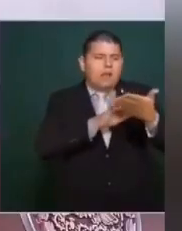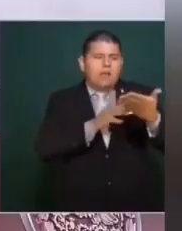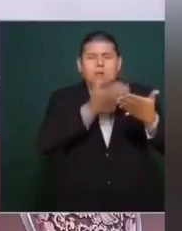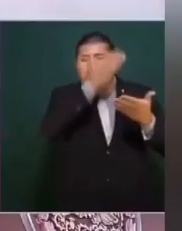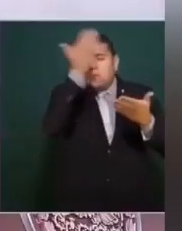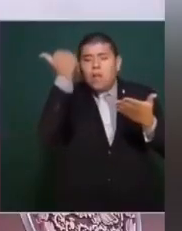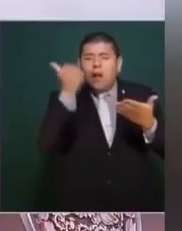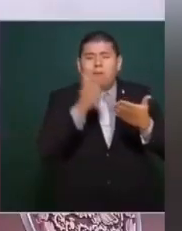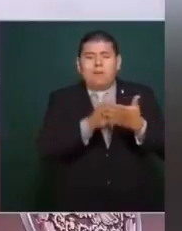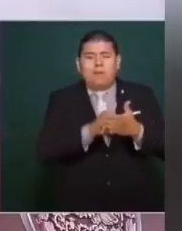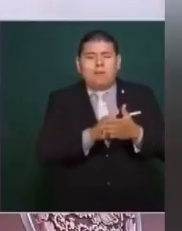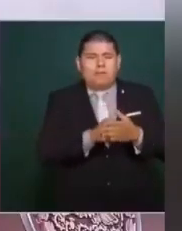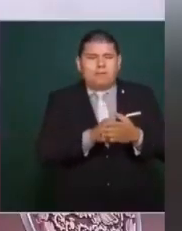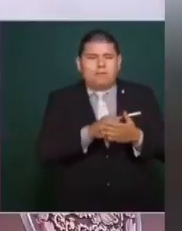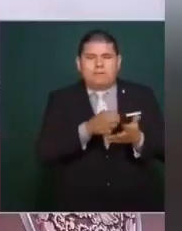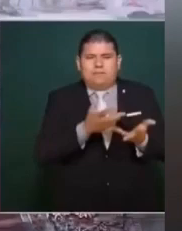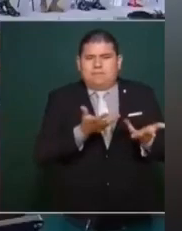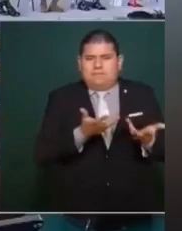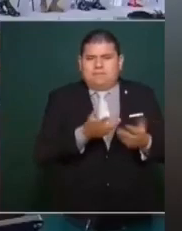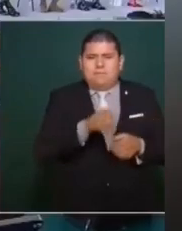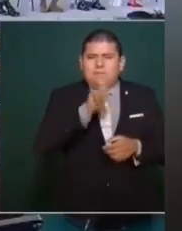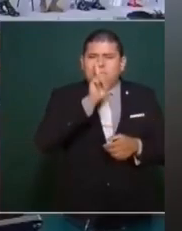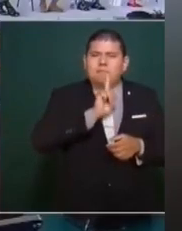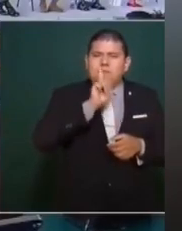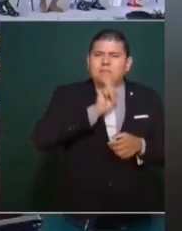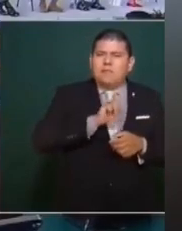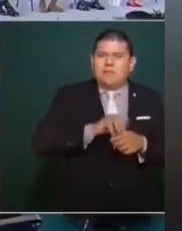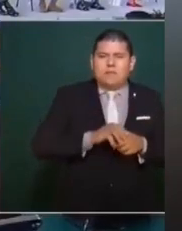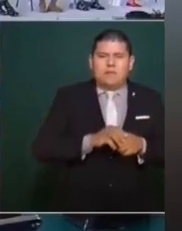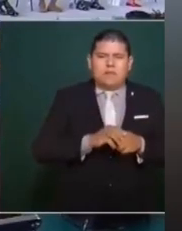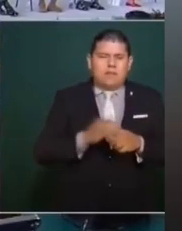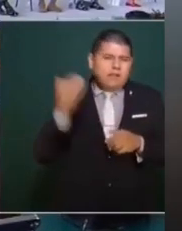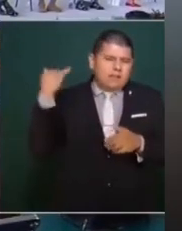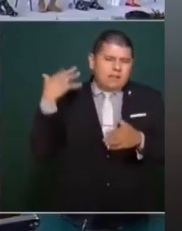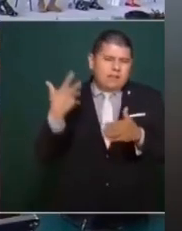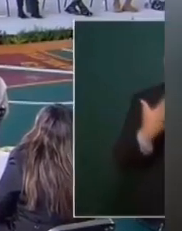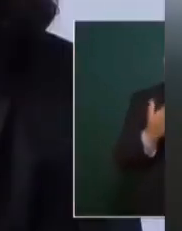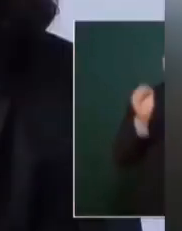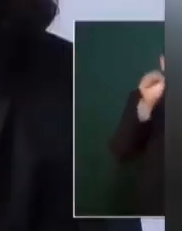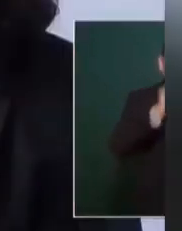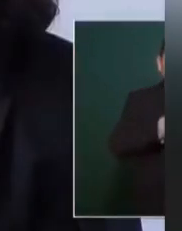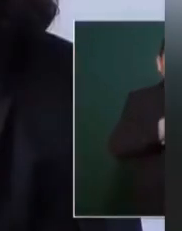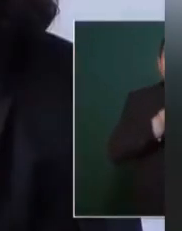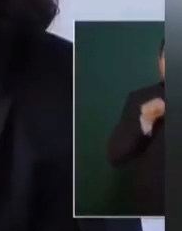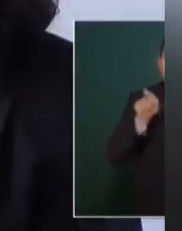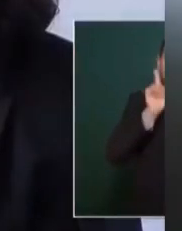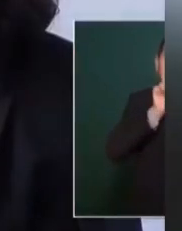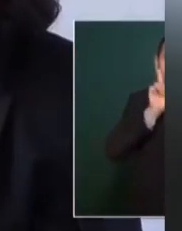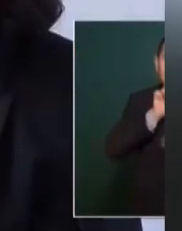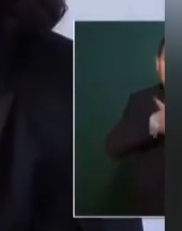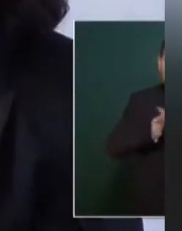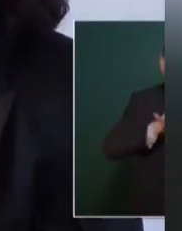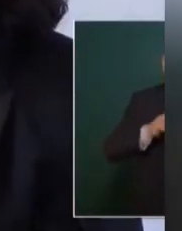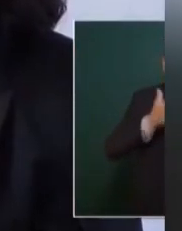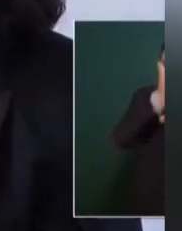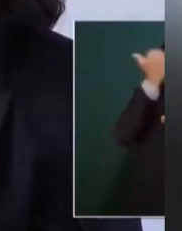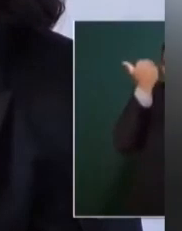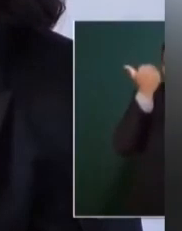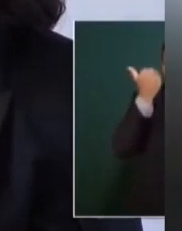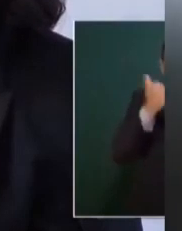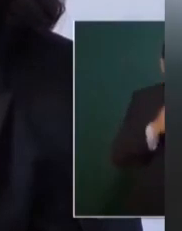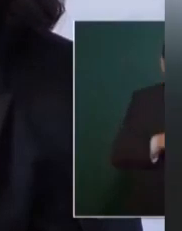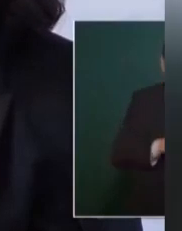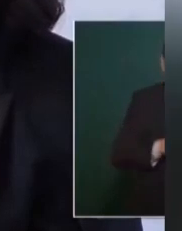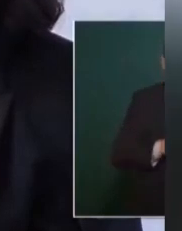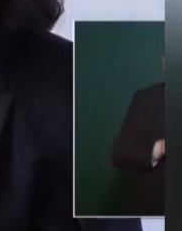En su sección de mentiras de la semana, pues no sabrá leer la señorita de la sección, pero